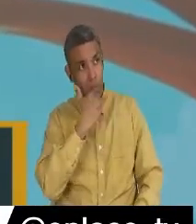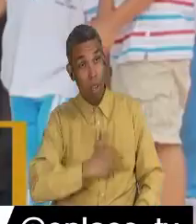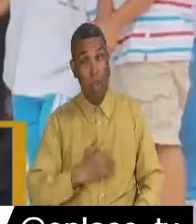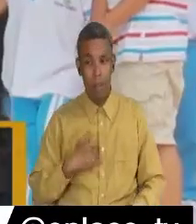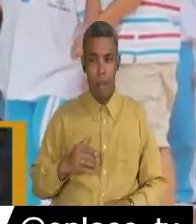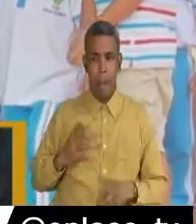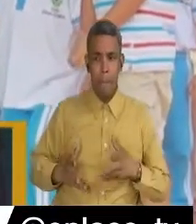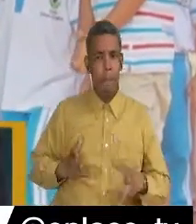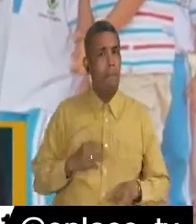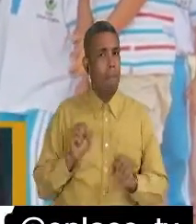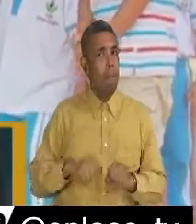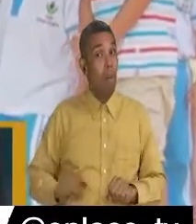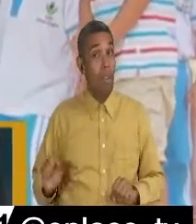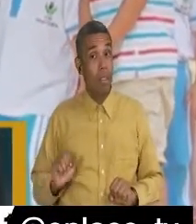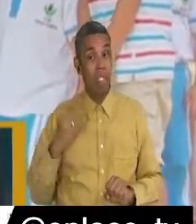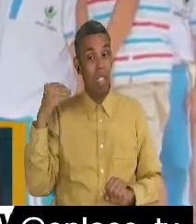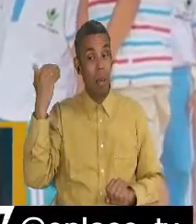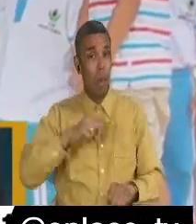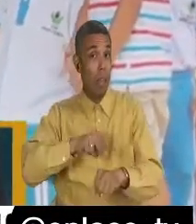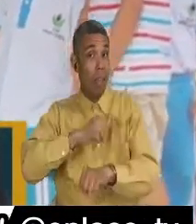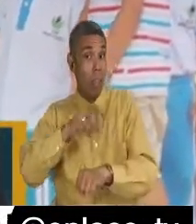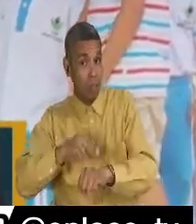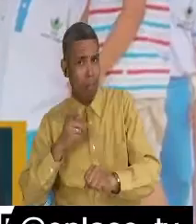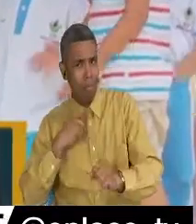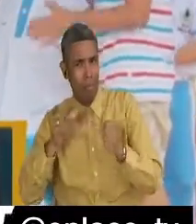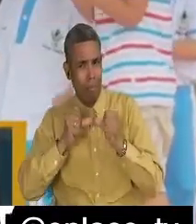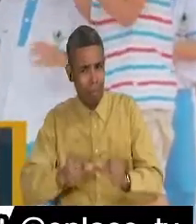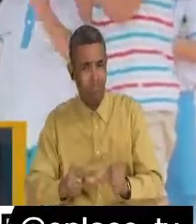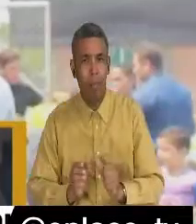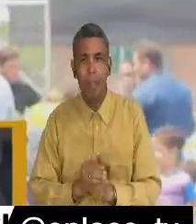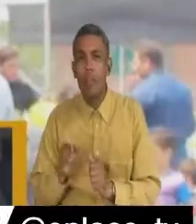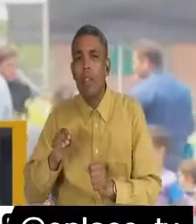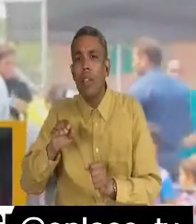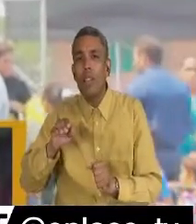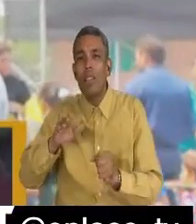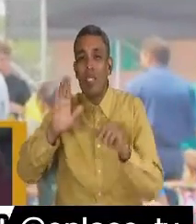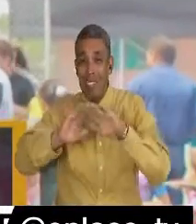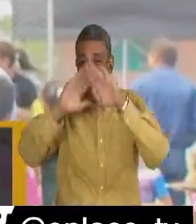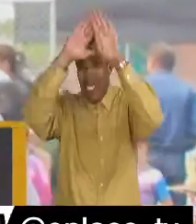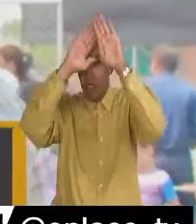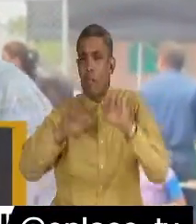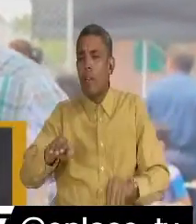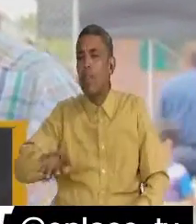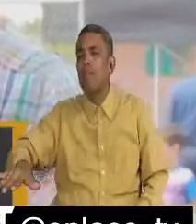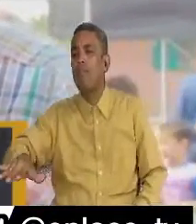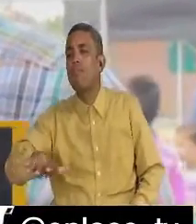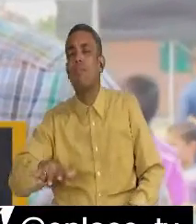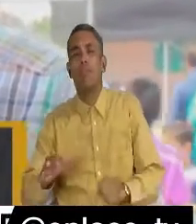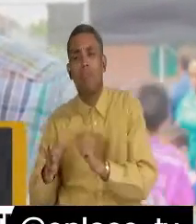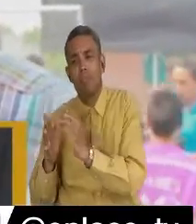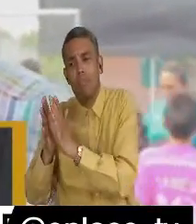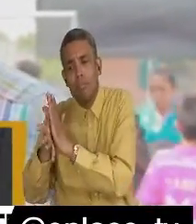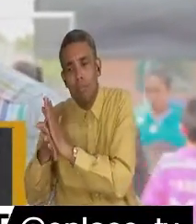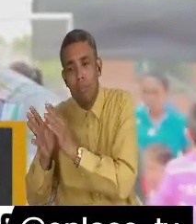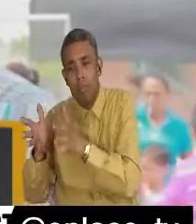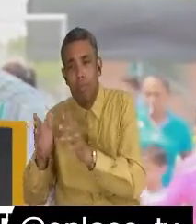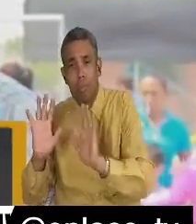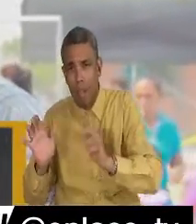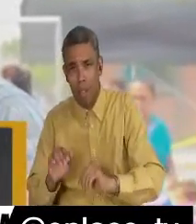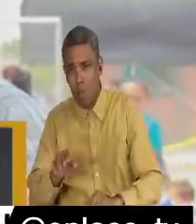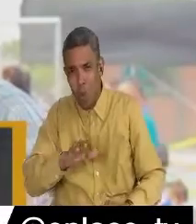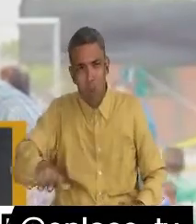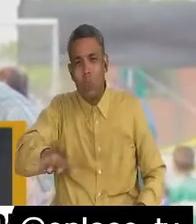la vereda Pueblo Regao, pero llegará a 30 más de esta zona rural. Pues ese es un trabajo que se viene trabajando para con los